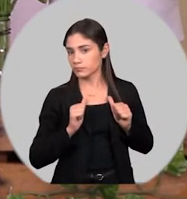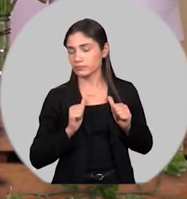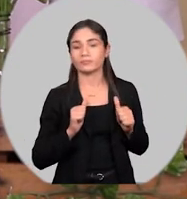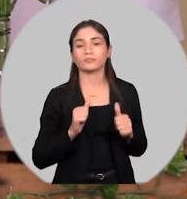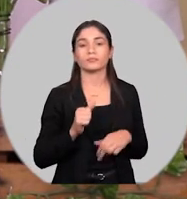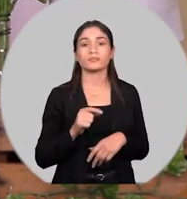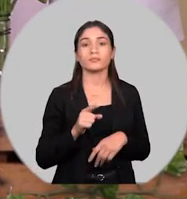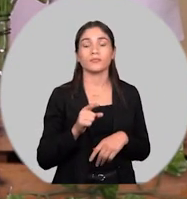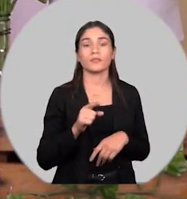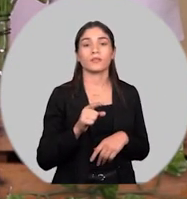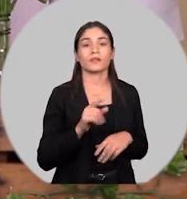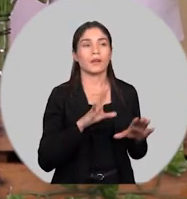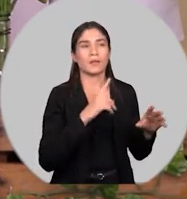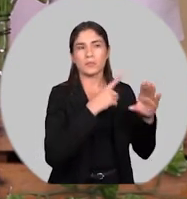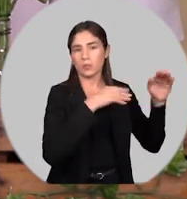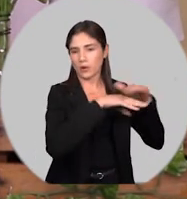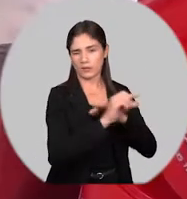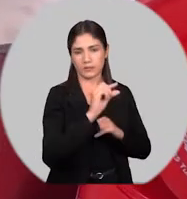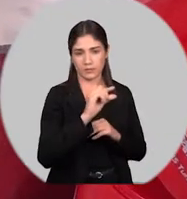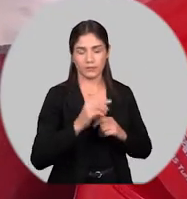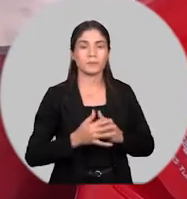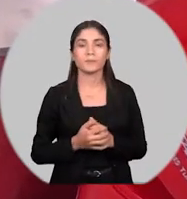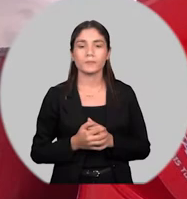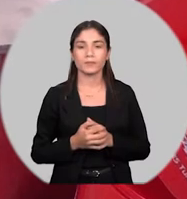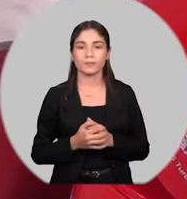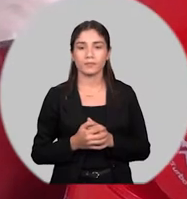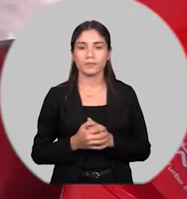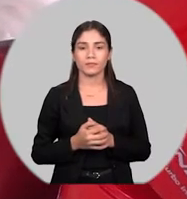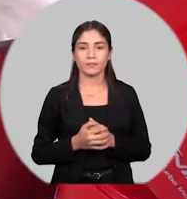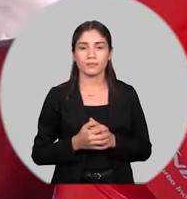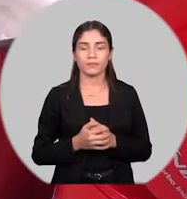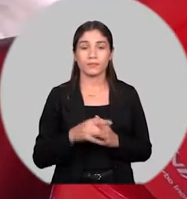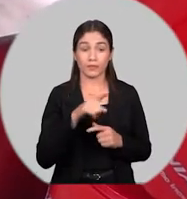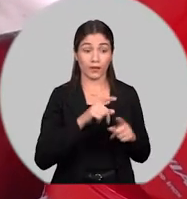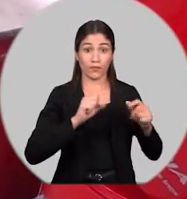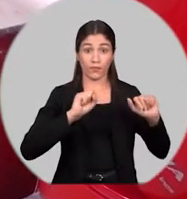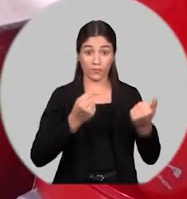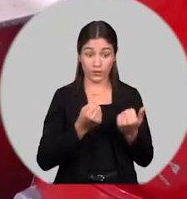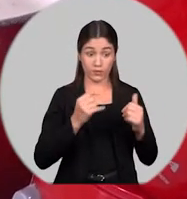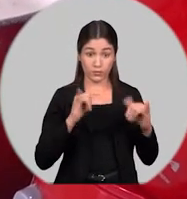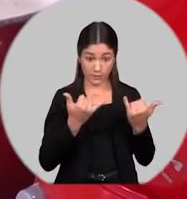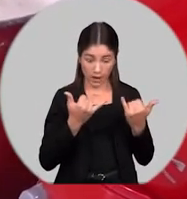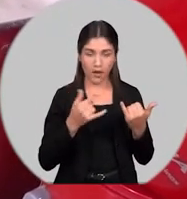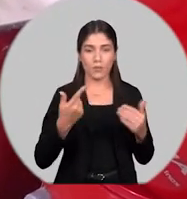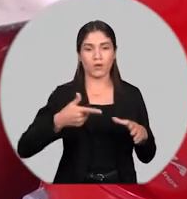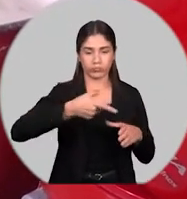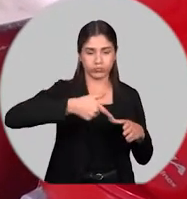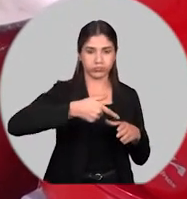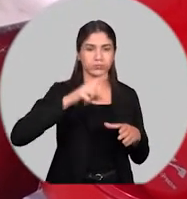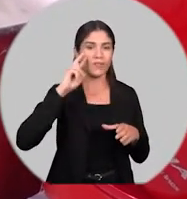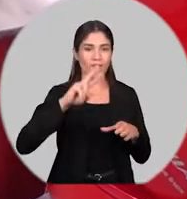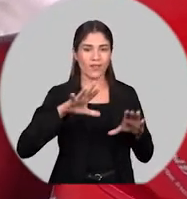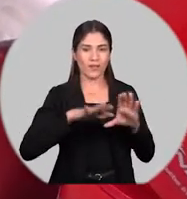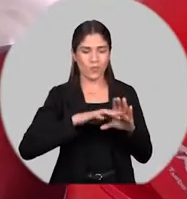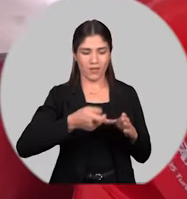enseguida, podemos llevar 5 minutos a la congeladora. Vamos a enfriar nuestra crema de leche, luego batimos y que se